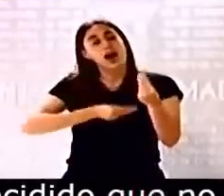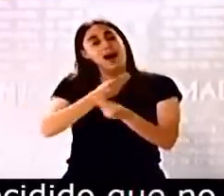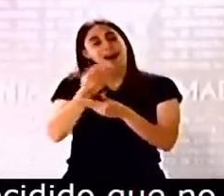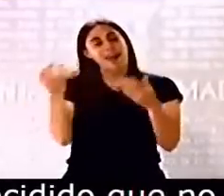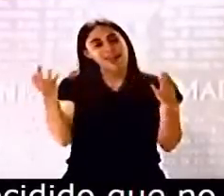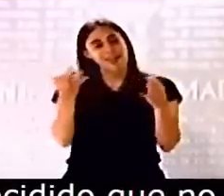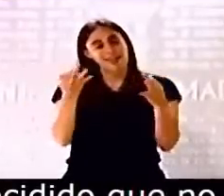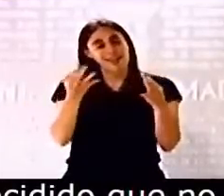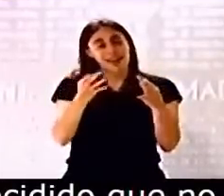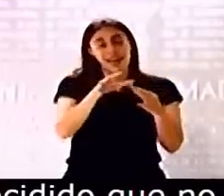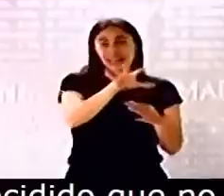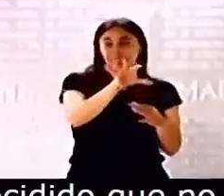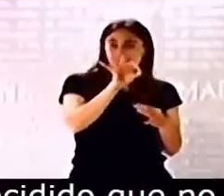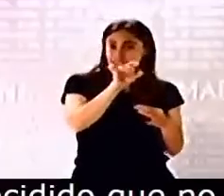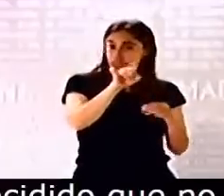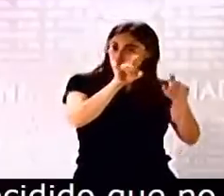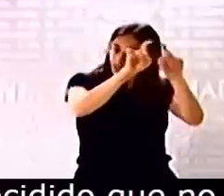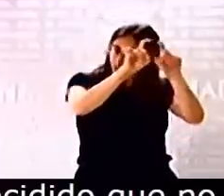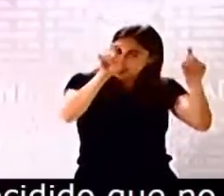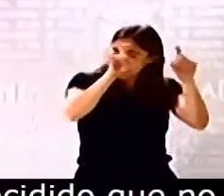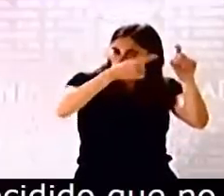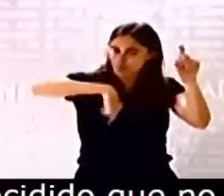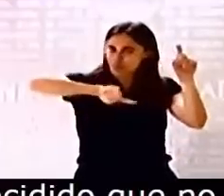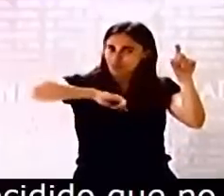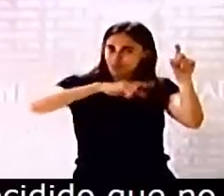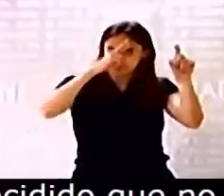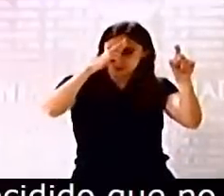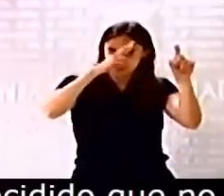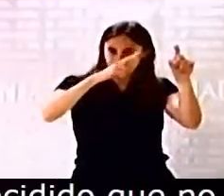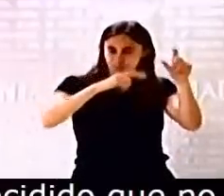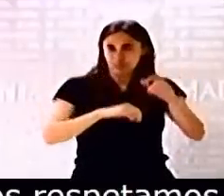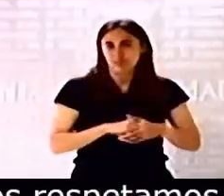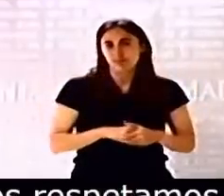las decisiones que ha adoptado la compañía.